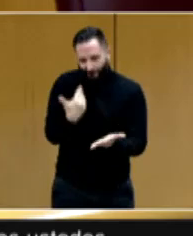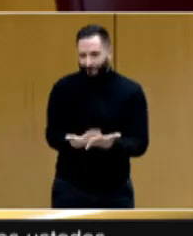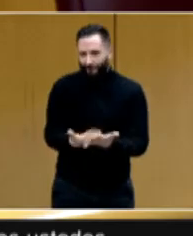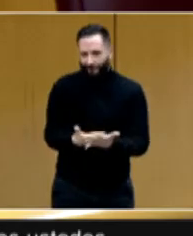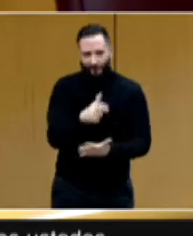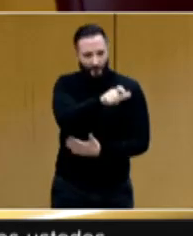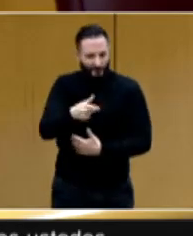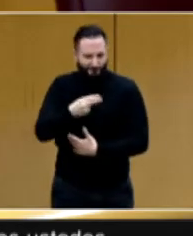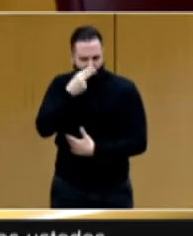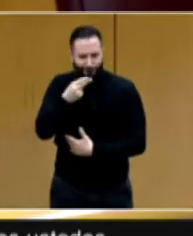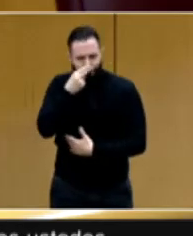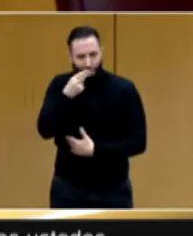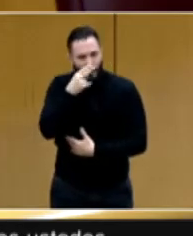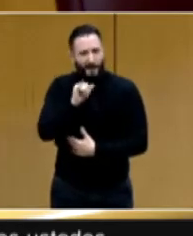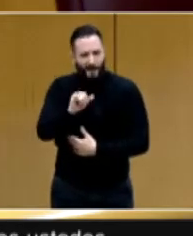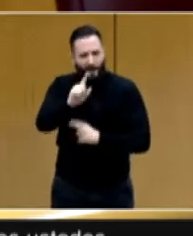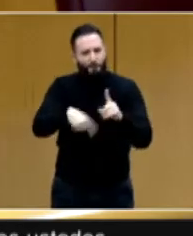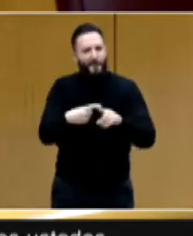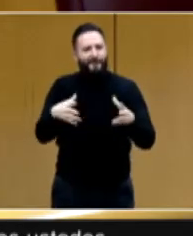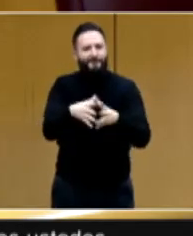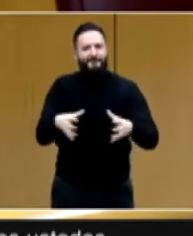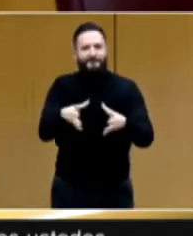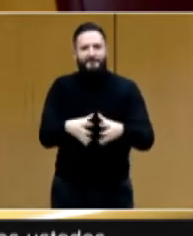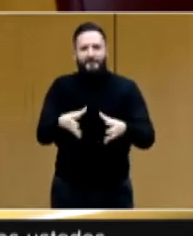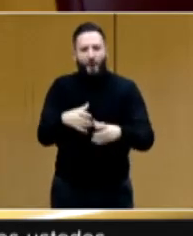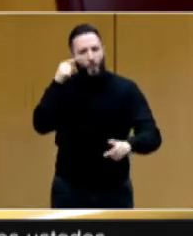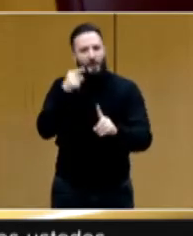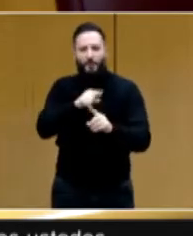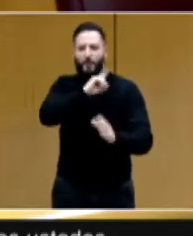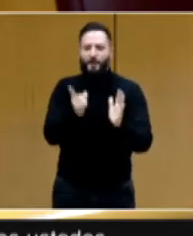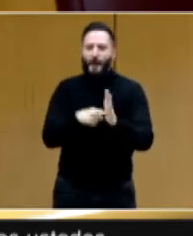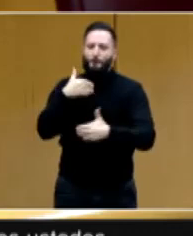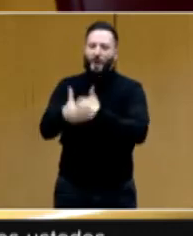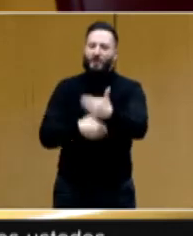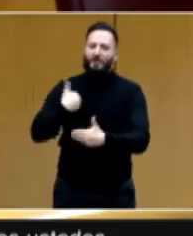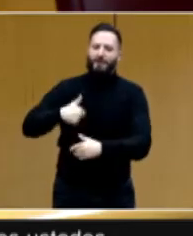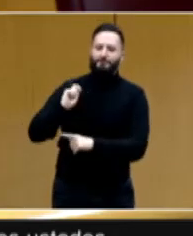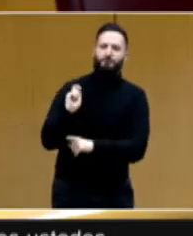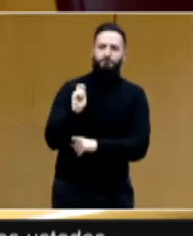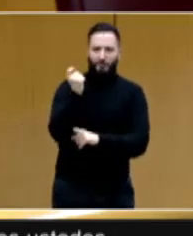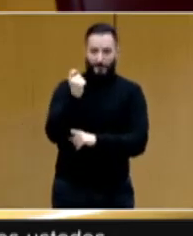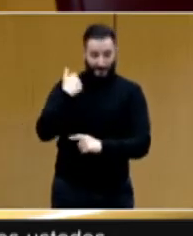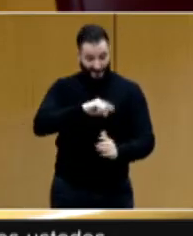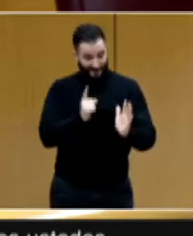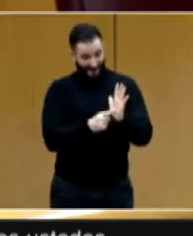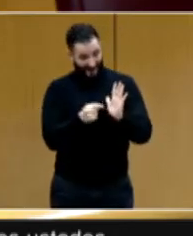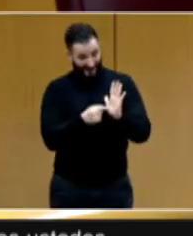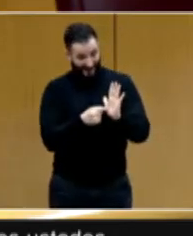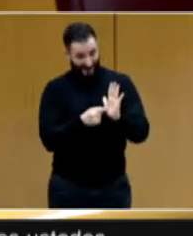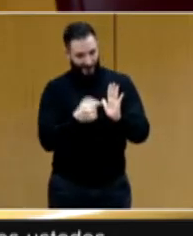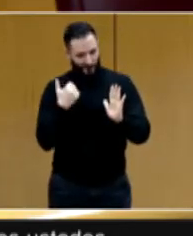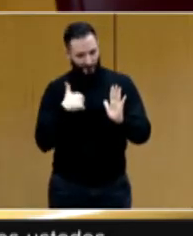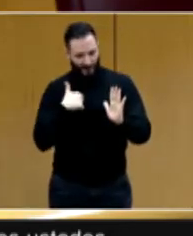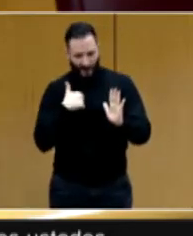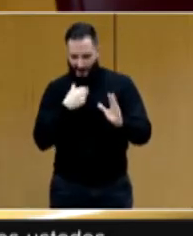que suscita y las ganas que hay por llevar a cabo esta ley proceso no esta ley que estamos en ese sentido estamos